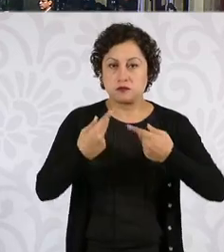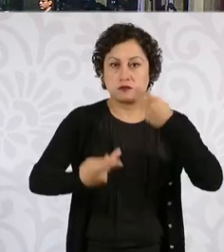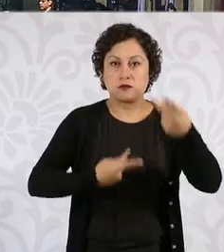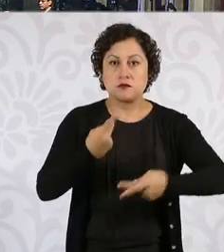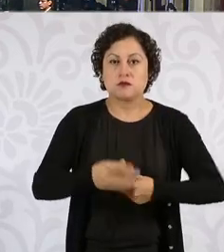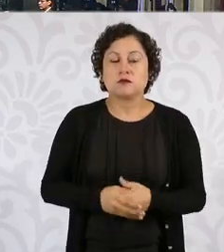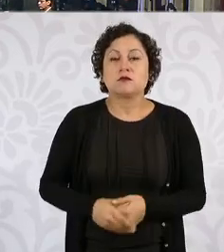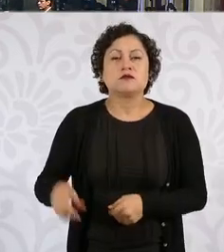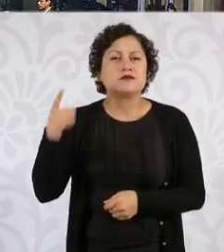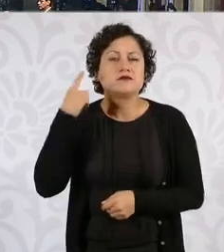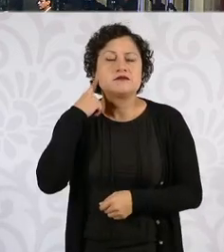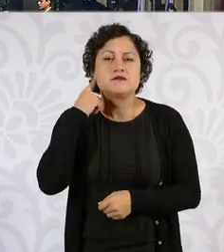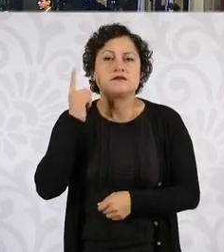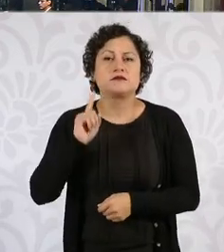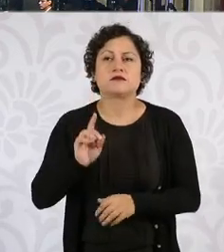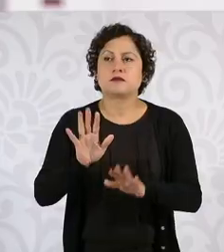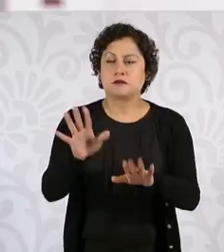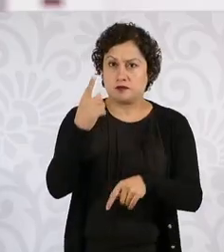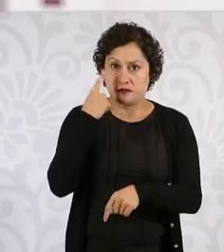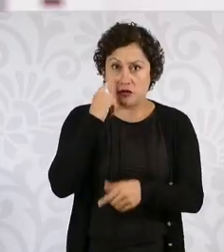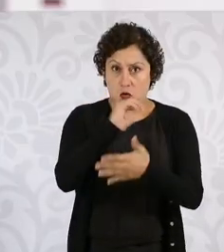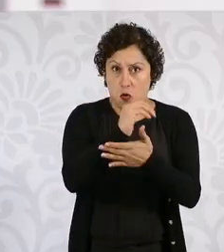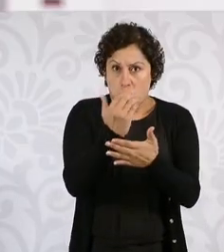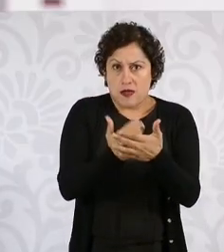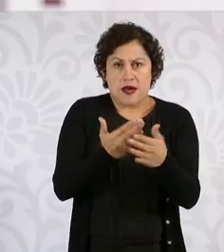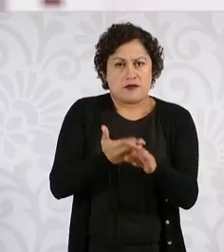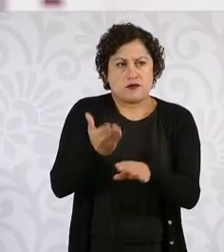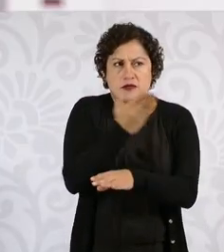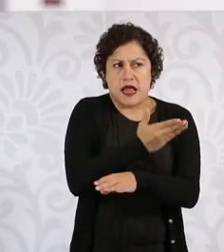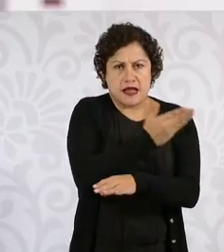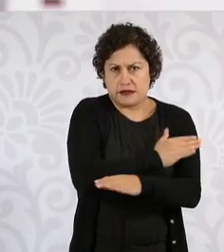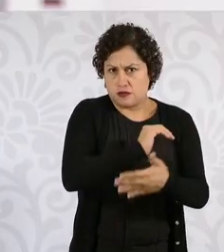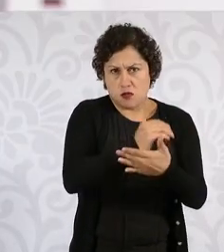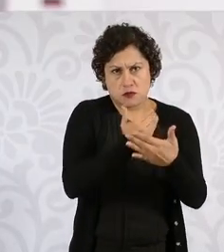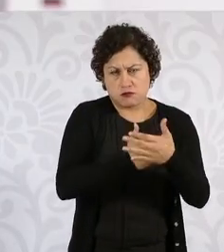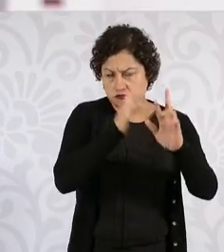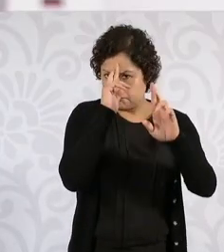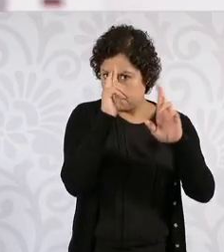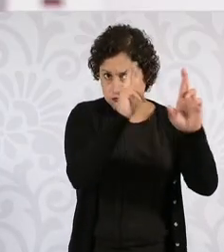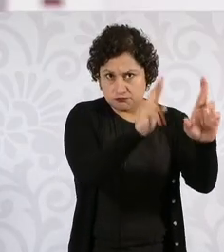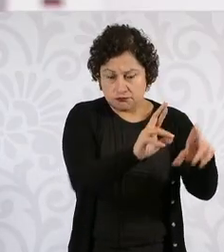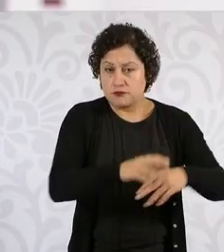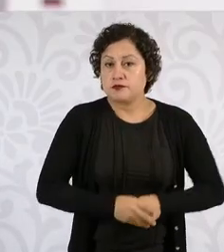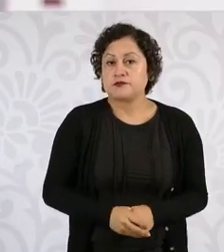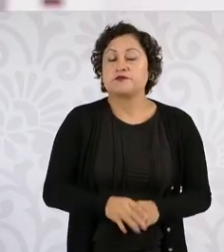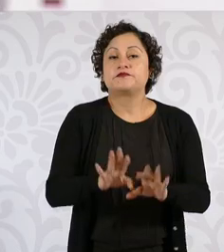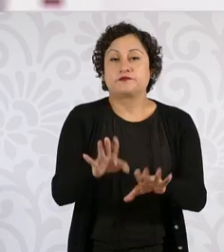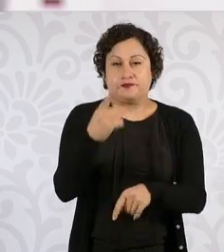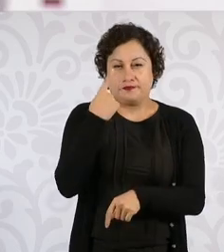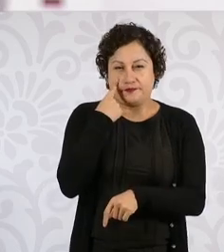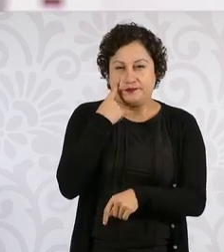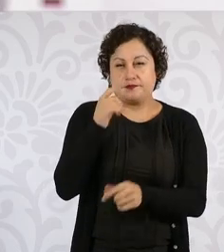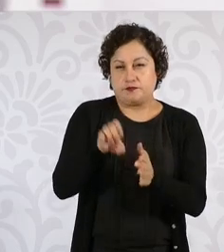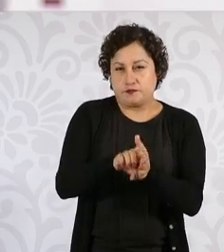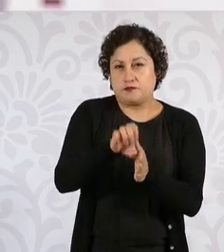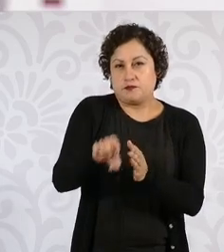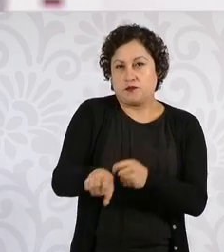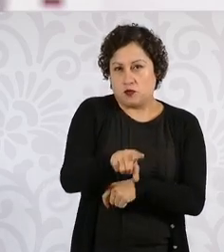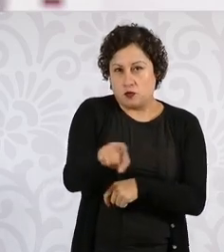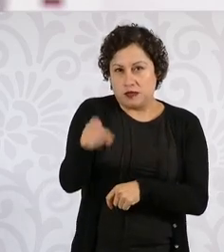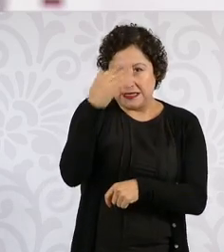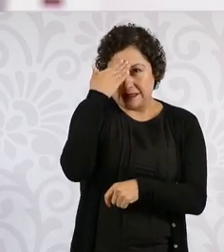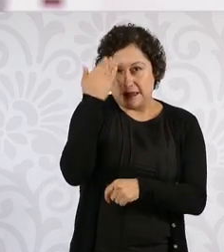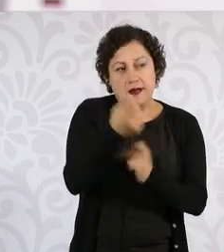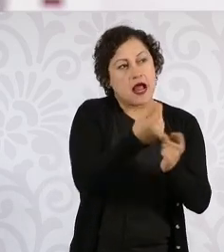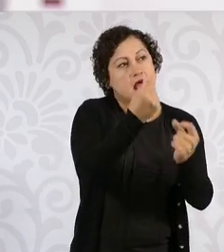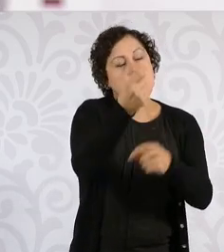No, los contratos se respetan, se respetan los contratos. En el caso del autoabasto, ustedes saben que se ha